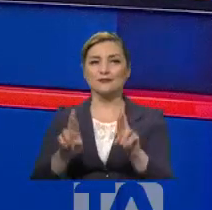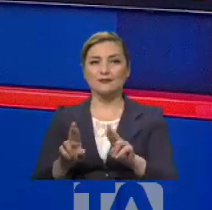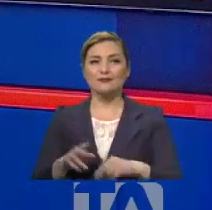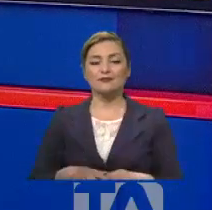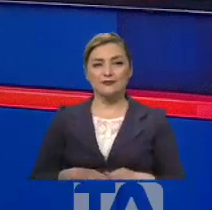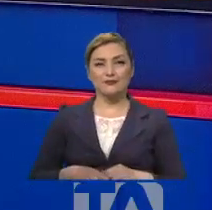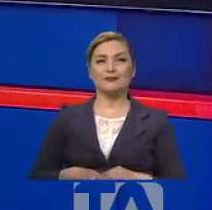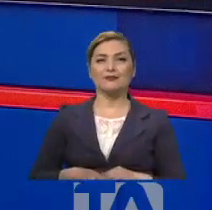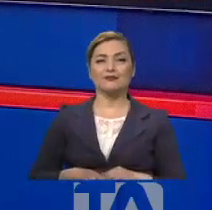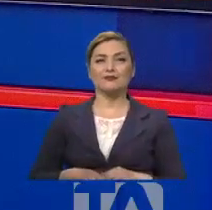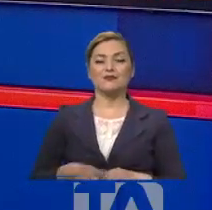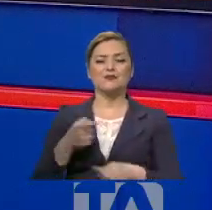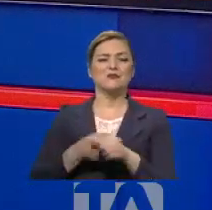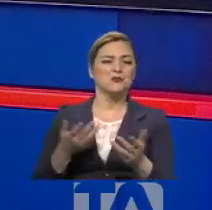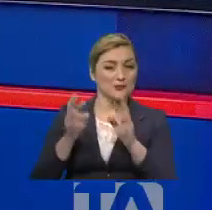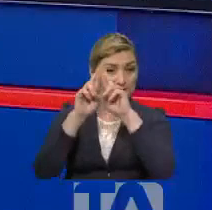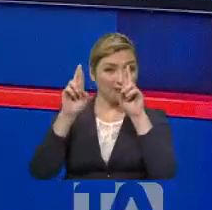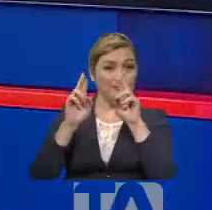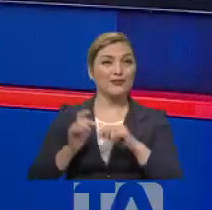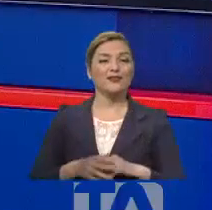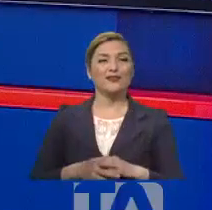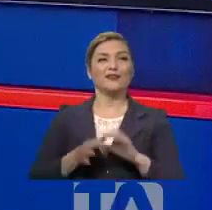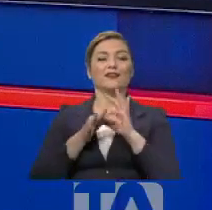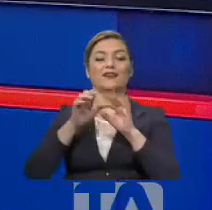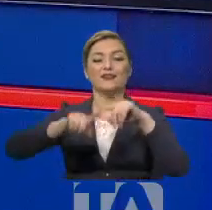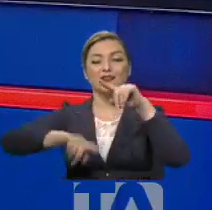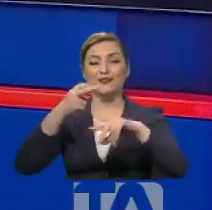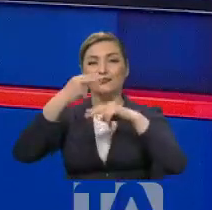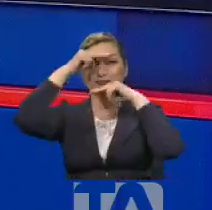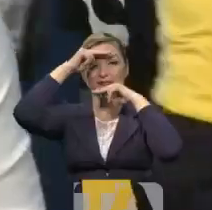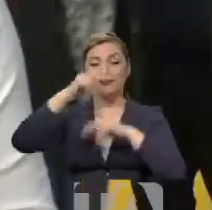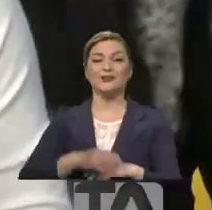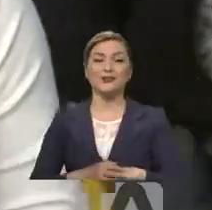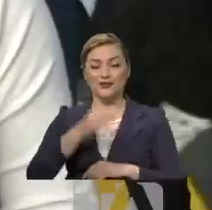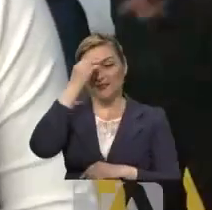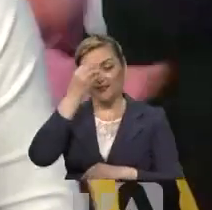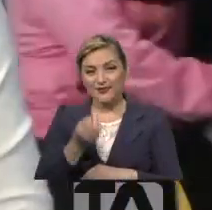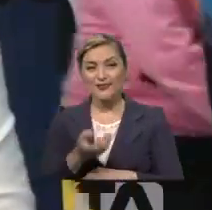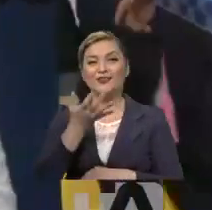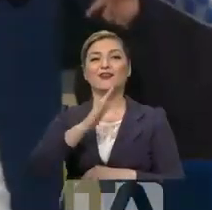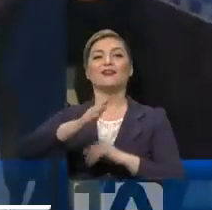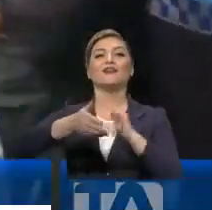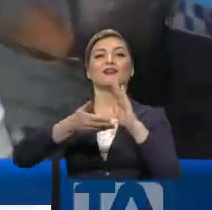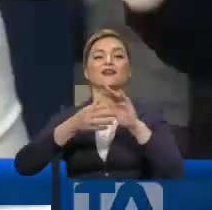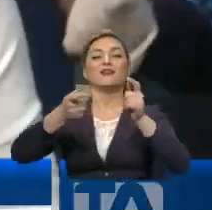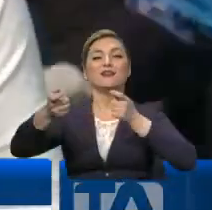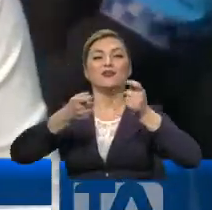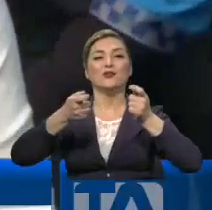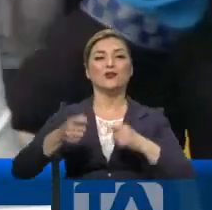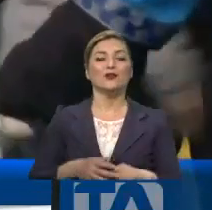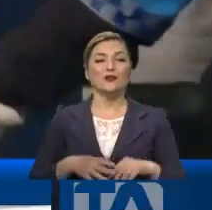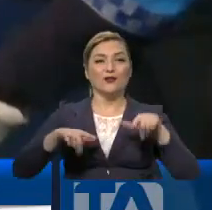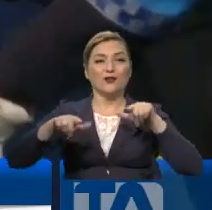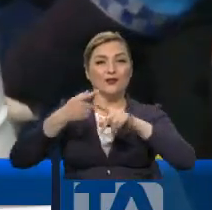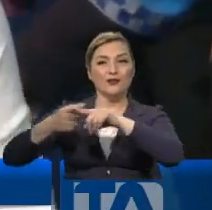ciudad estás específicamente? Compañeras, amigos televidentes, nuevamente muy buenos días, y estos operativos se están